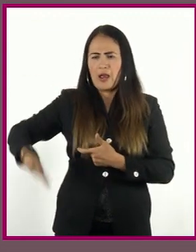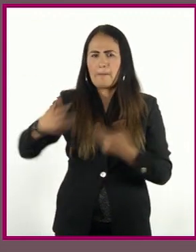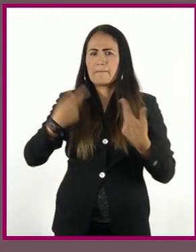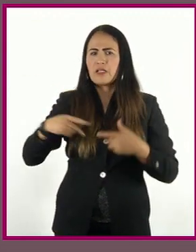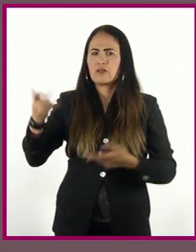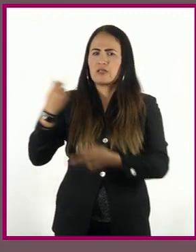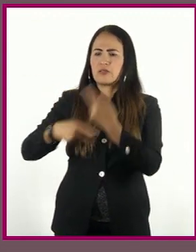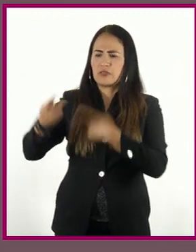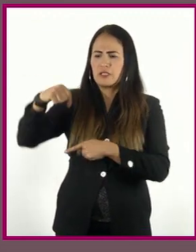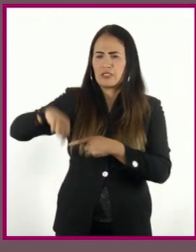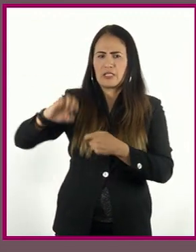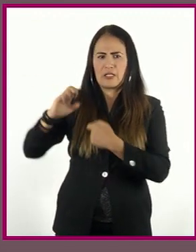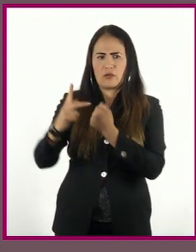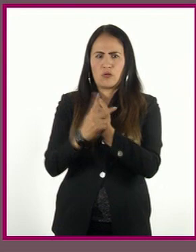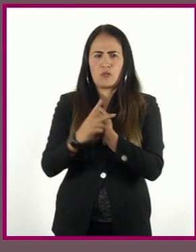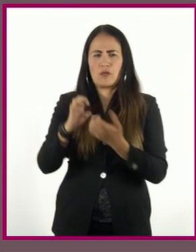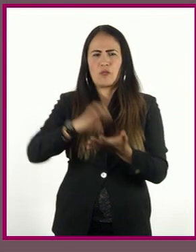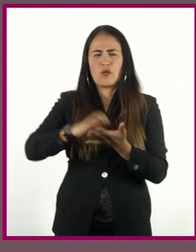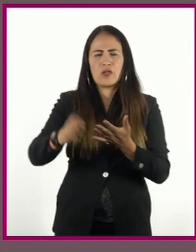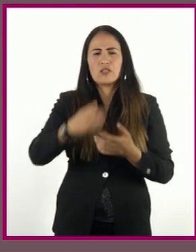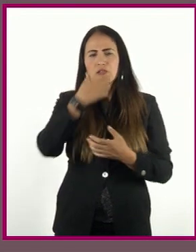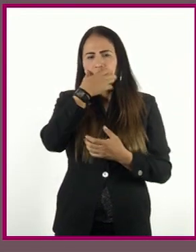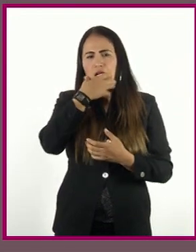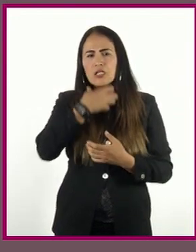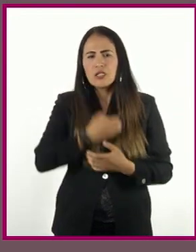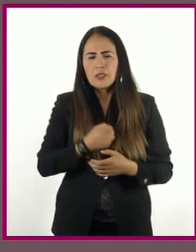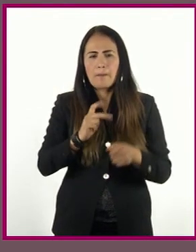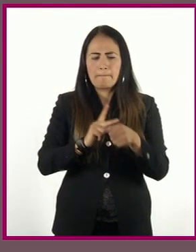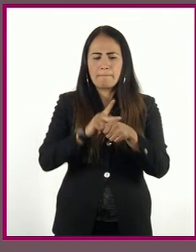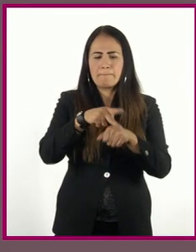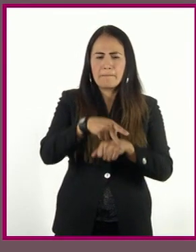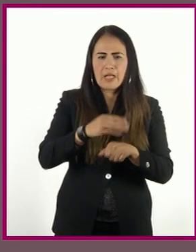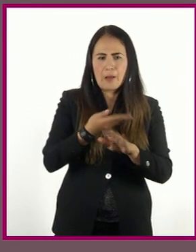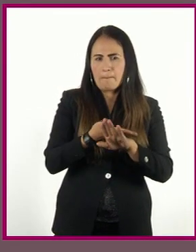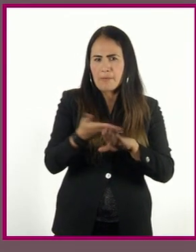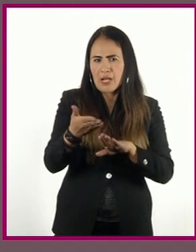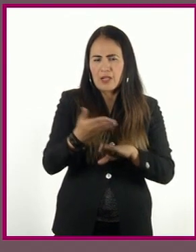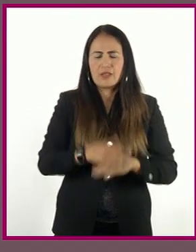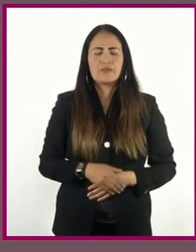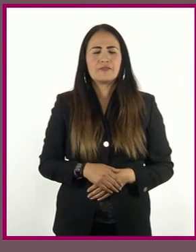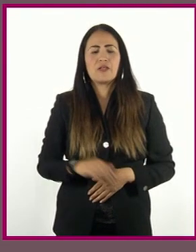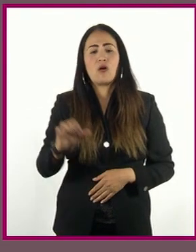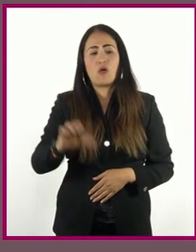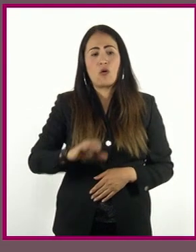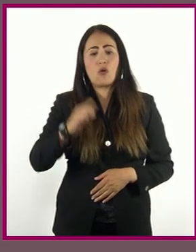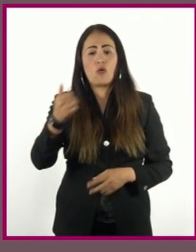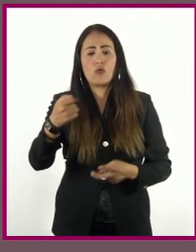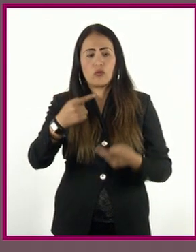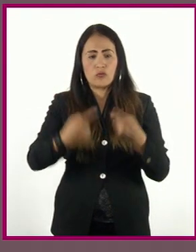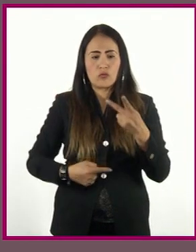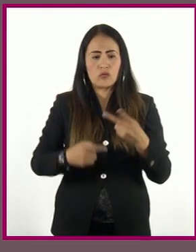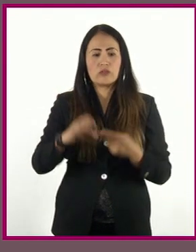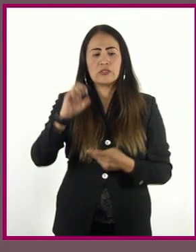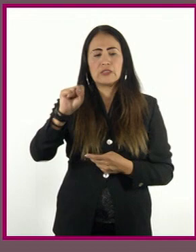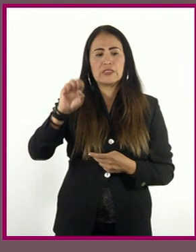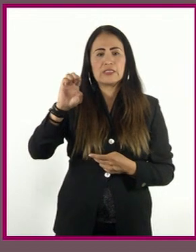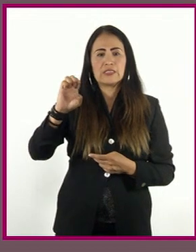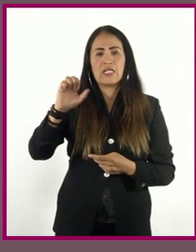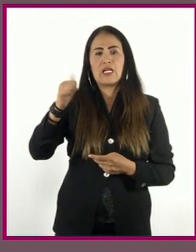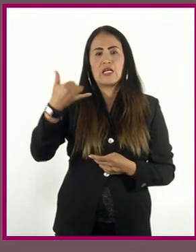De allí que las máscaras tengan barba y sean de piel clara. Otros son los sayones, de tetela del